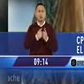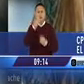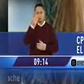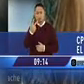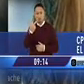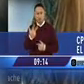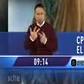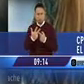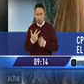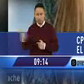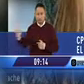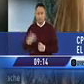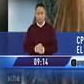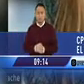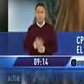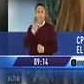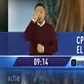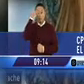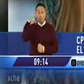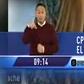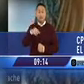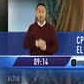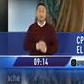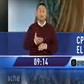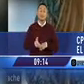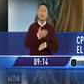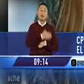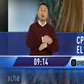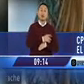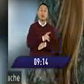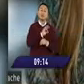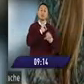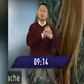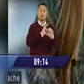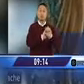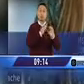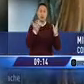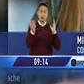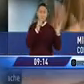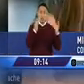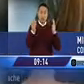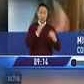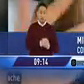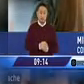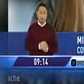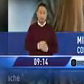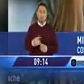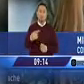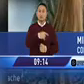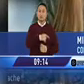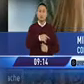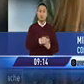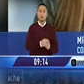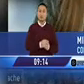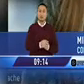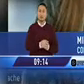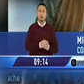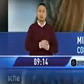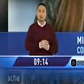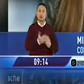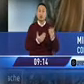Porque desde el transitorio, el Consejo de Participación Ciudadana y Control Social no actualizó